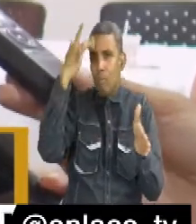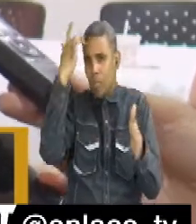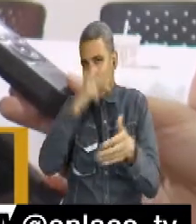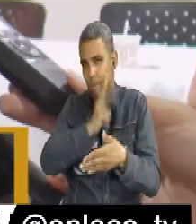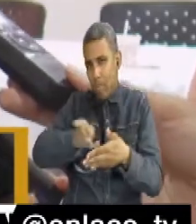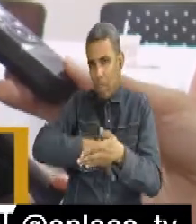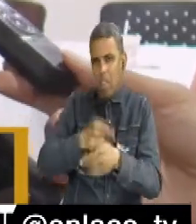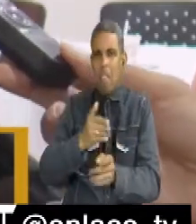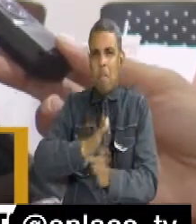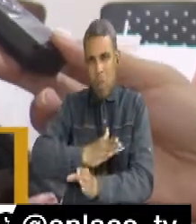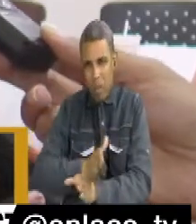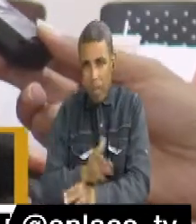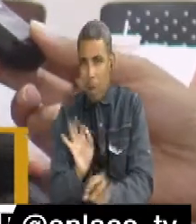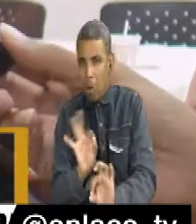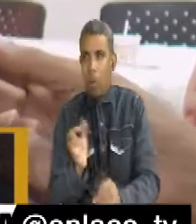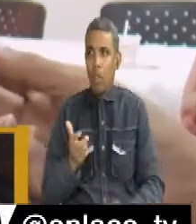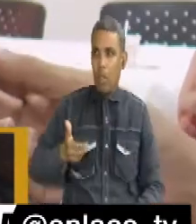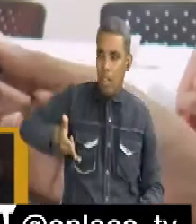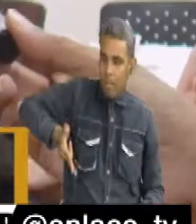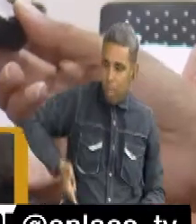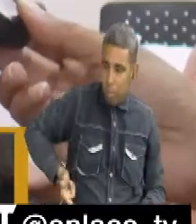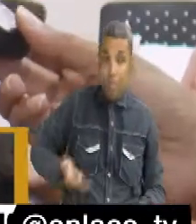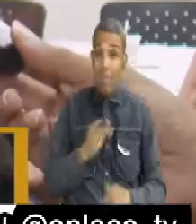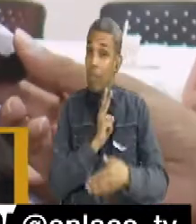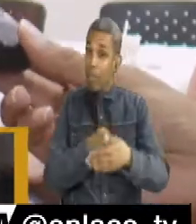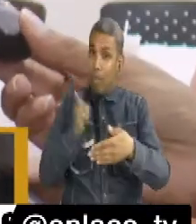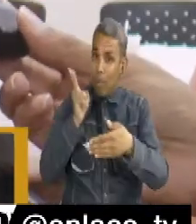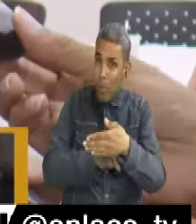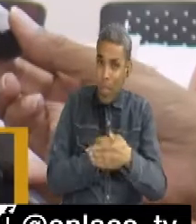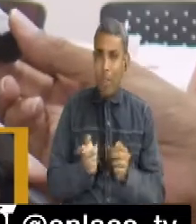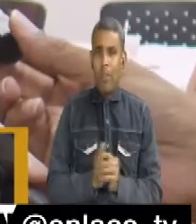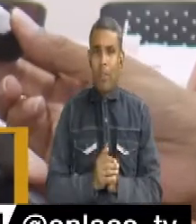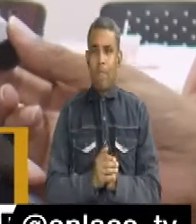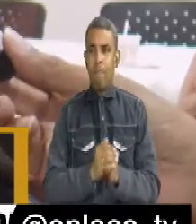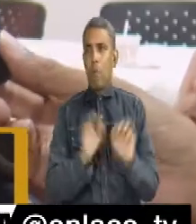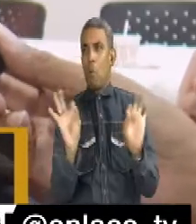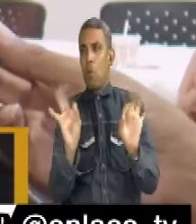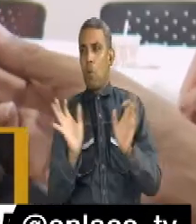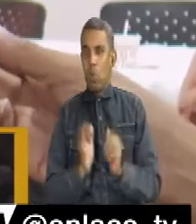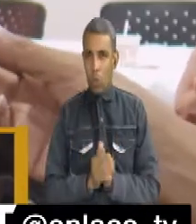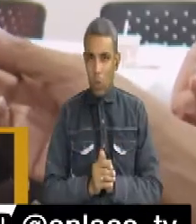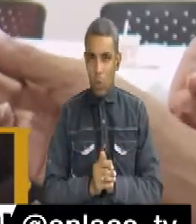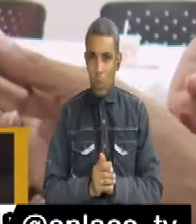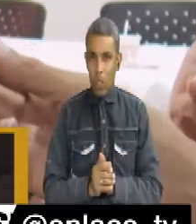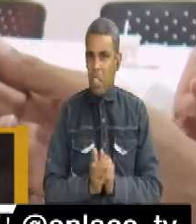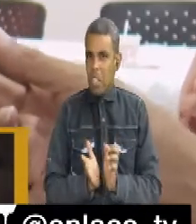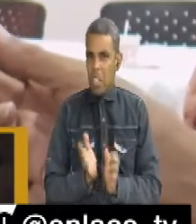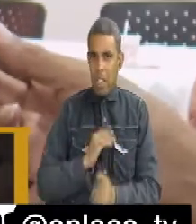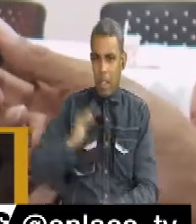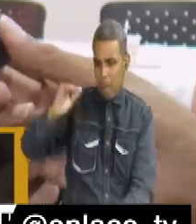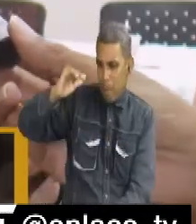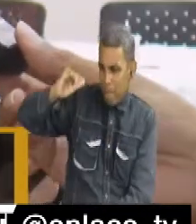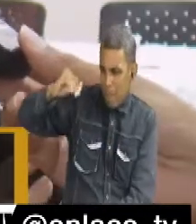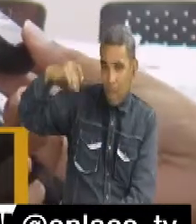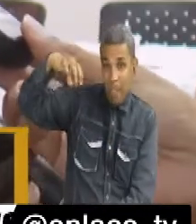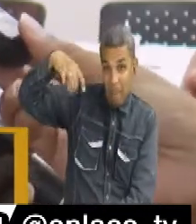de porte de armas, frente al tema de lo que tiene que ver con la circulación de gases,